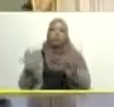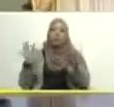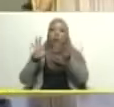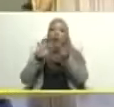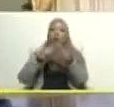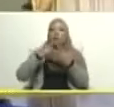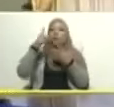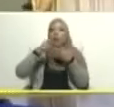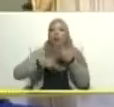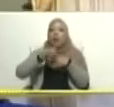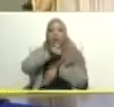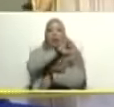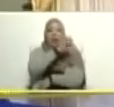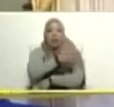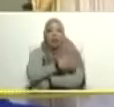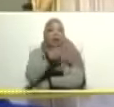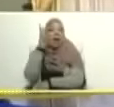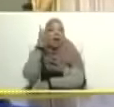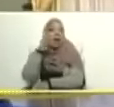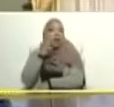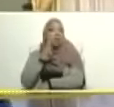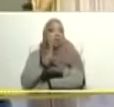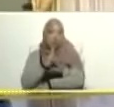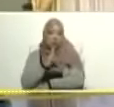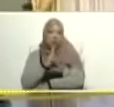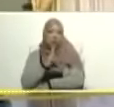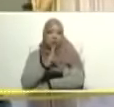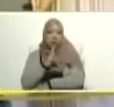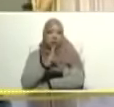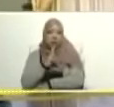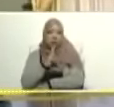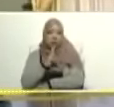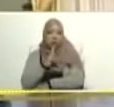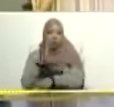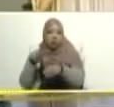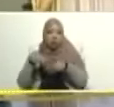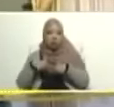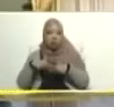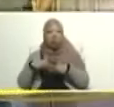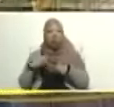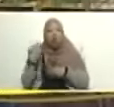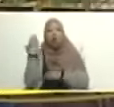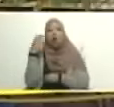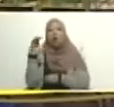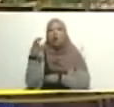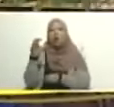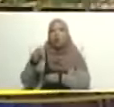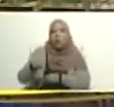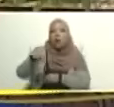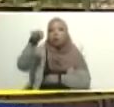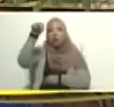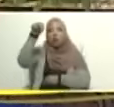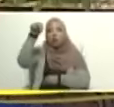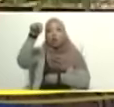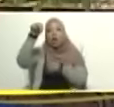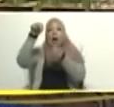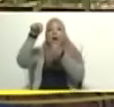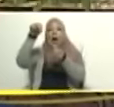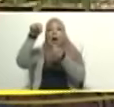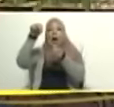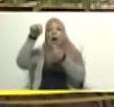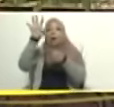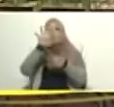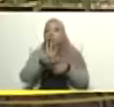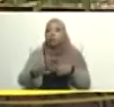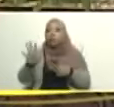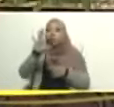de energías limpias en los que el norte de Colombia puede ser abundante